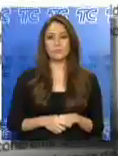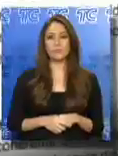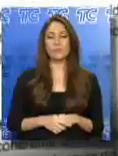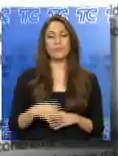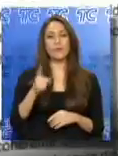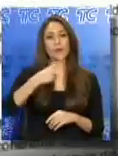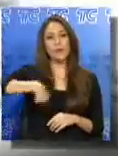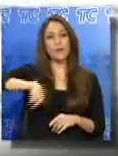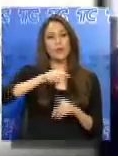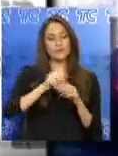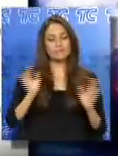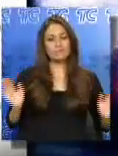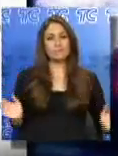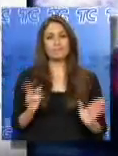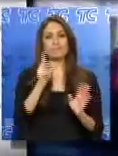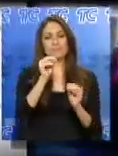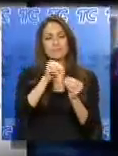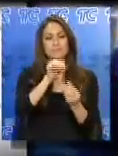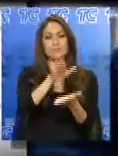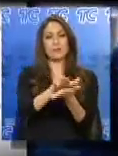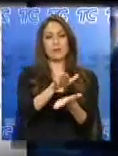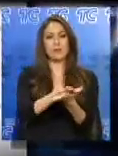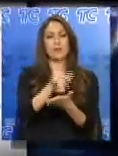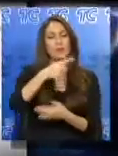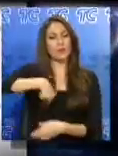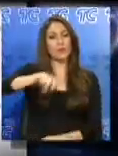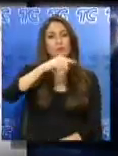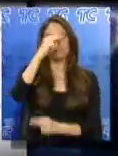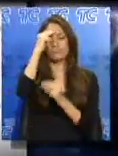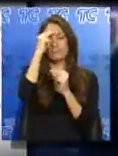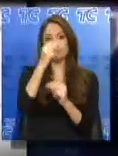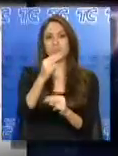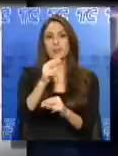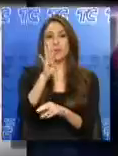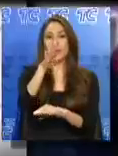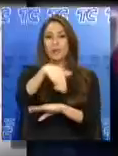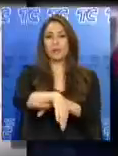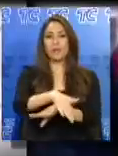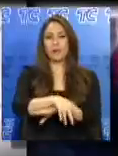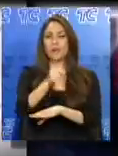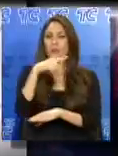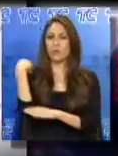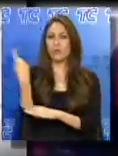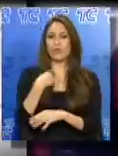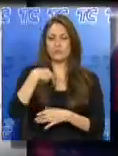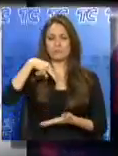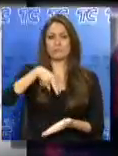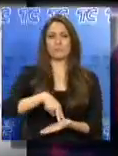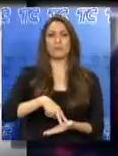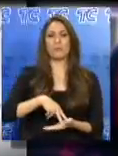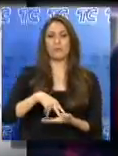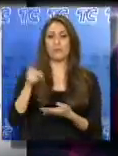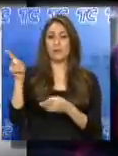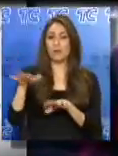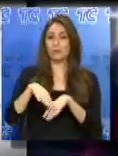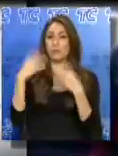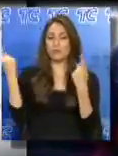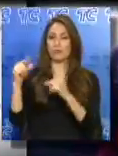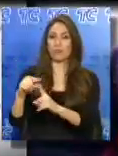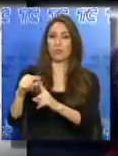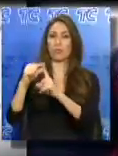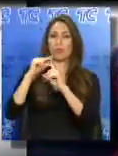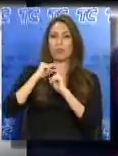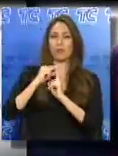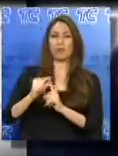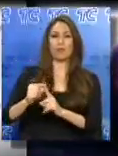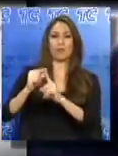Ánimo, queridos compañeros. Todas y todas a respetar Plaza Grande desde las 4 p.m. Hemos recibido agresiones, insultos,